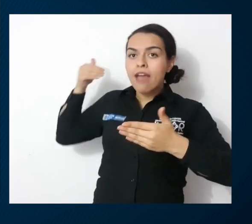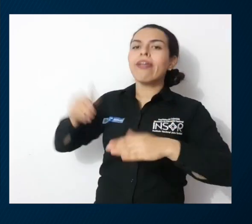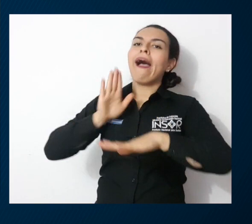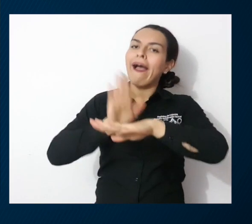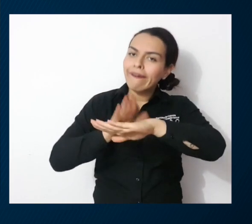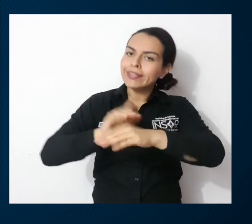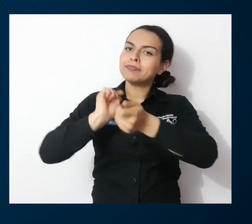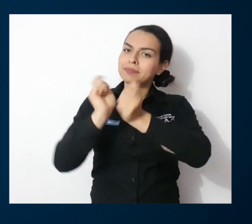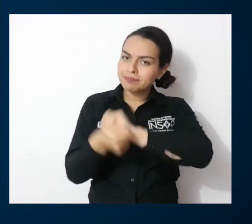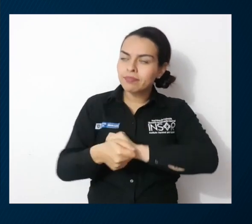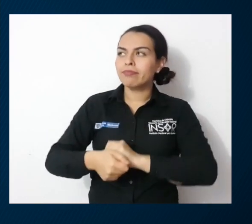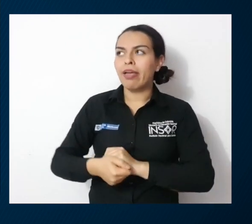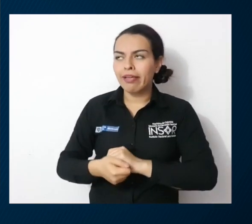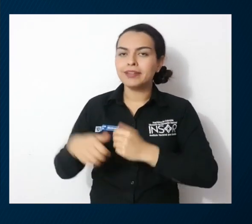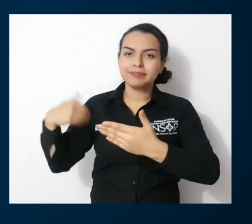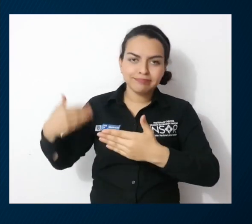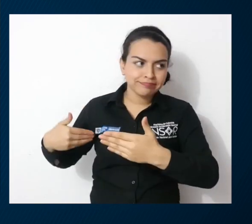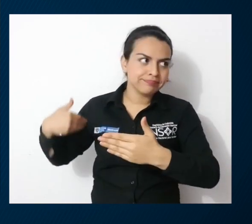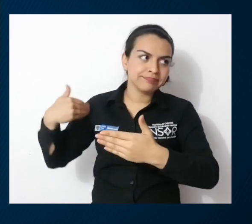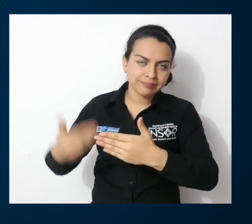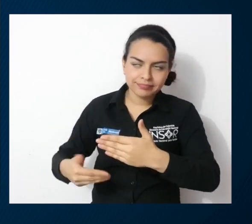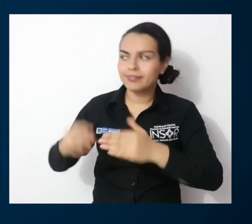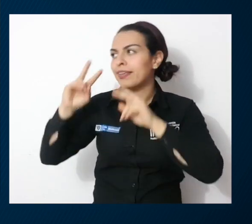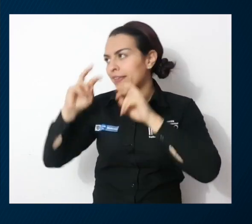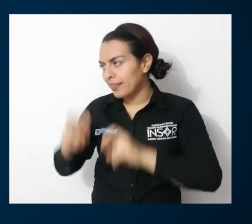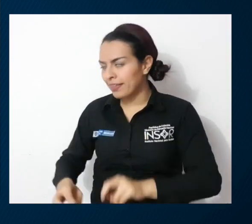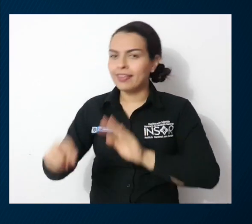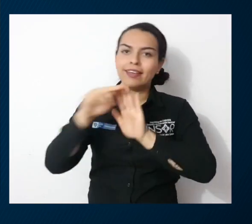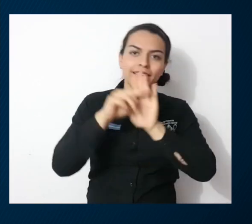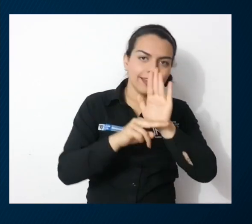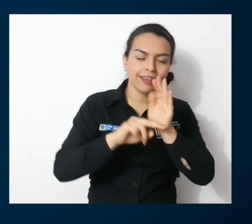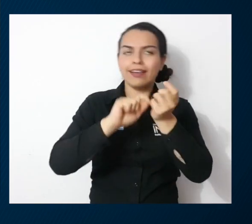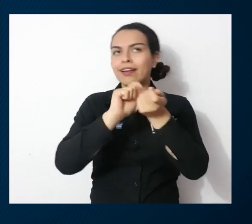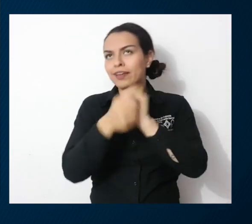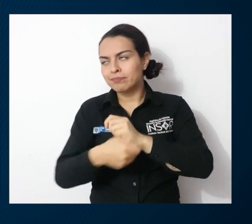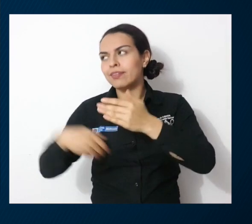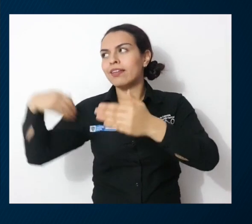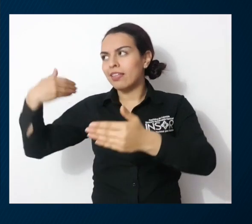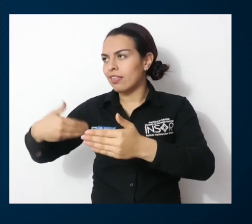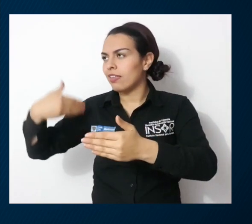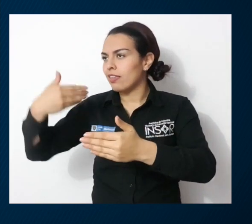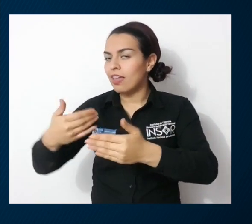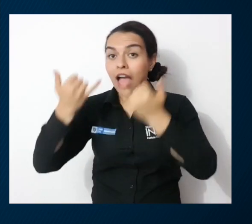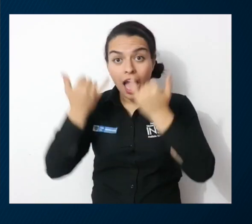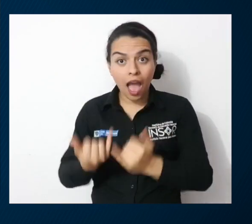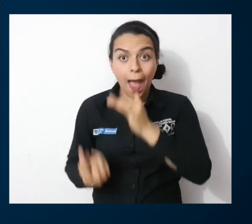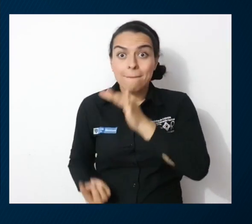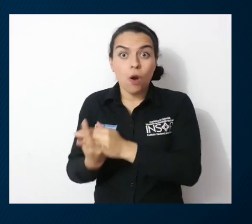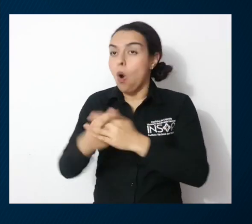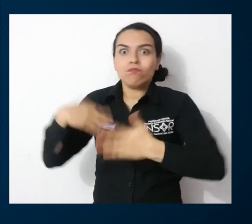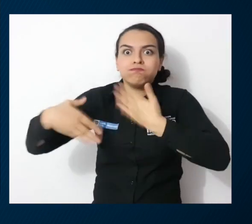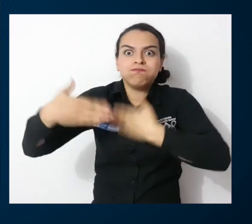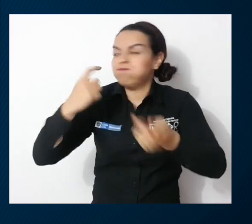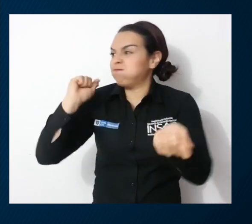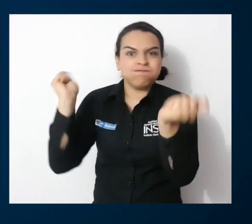mucho estábamos diciendo que los tenemos que hacer, pero que tenemos obviamente que seguir haciendo estudios y cambiar reglamentaciones, etcétera, pero nos tocó y